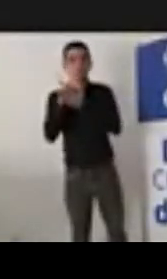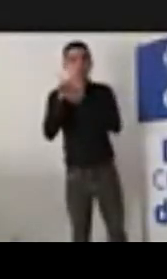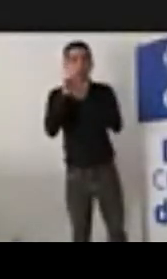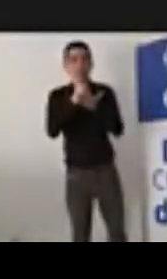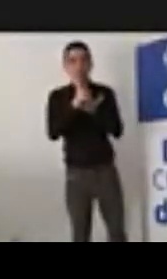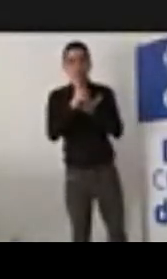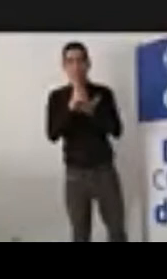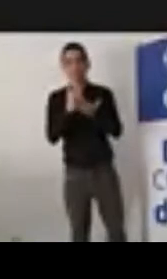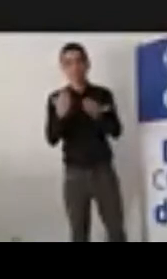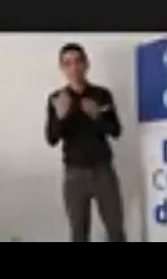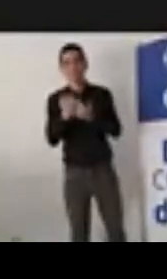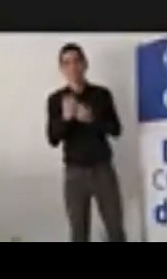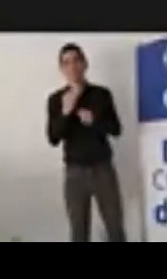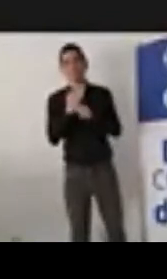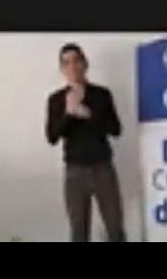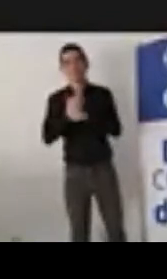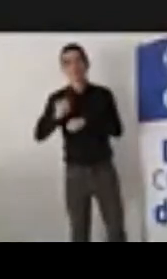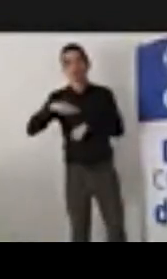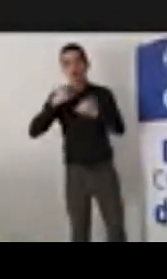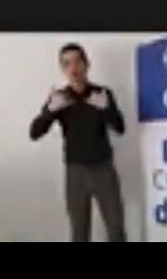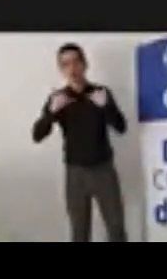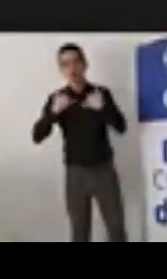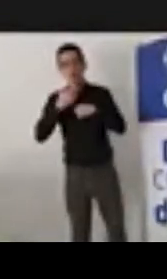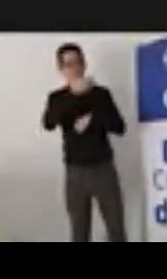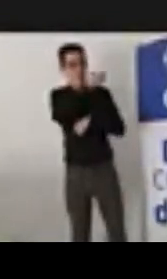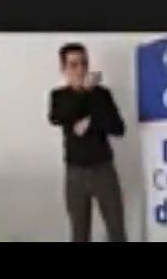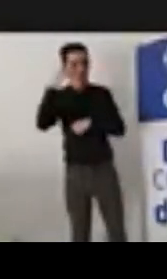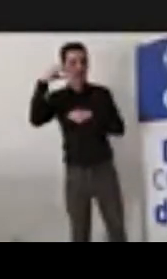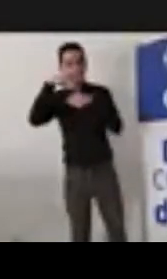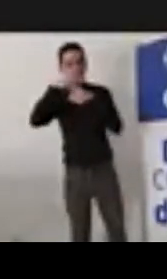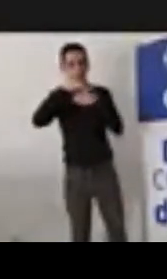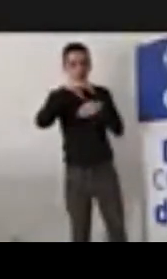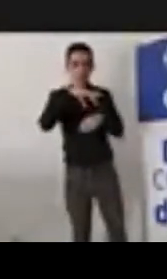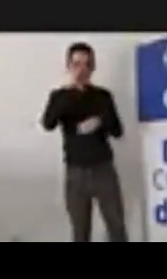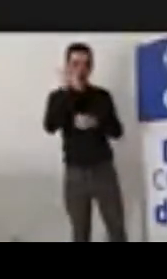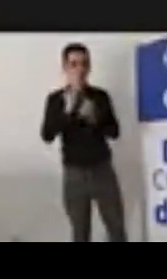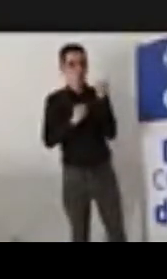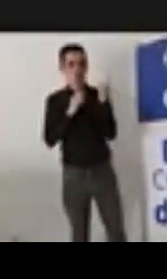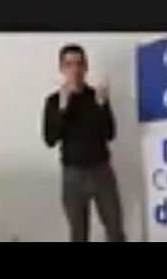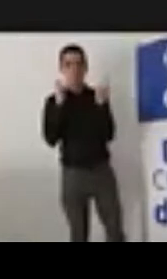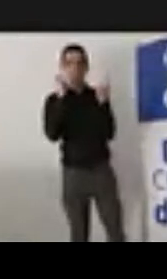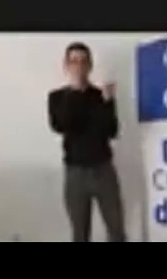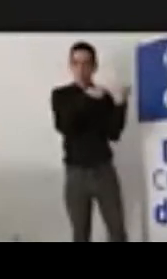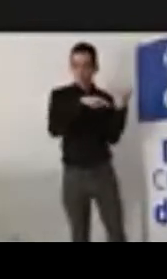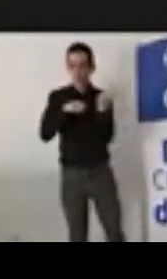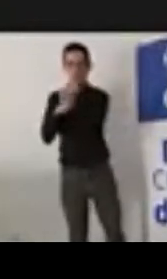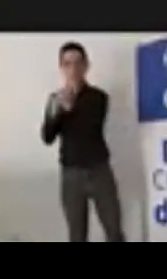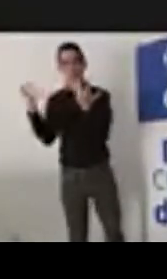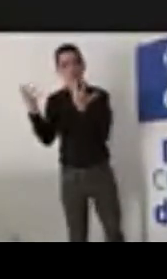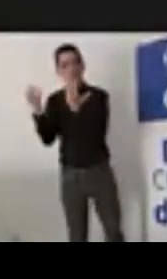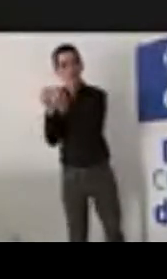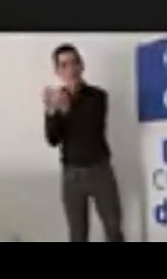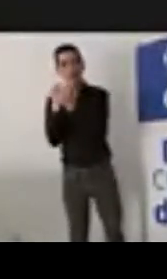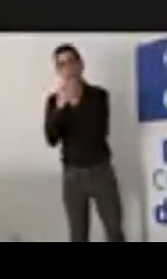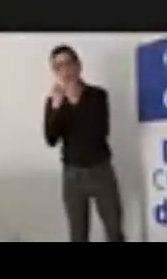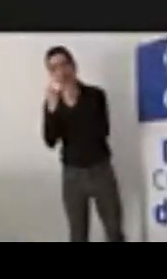hoy los jóvenes nos organizamos electoralmente para elegir a uno de nosotros que nos represente en estos espacios, y un espacio de discusión solo de jóvenes y